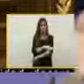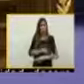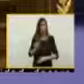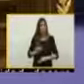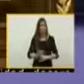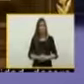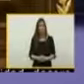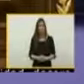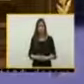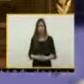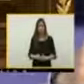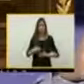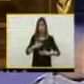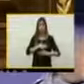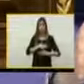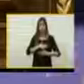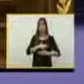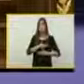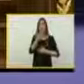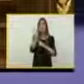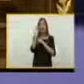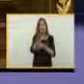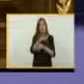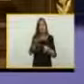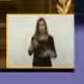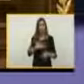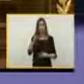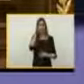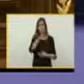sindicatos, queremos un goberno de esquerdas, bueno, é unha presión